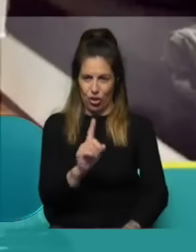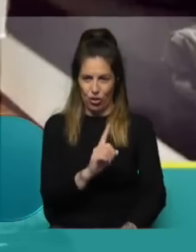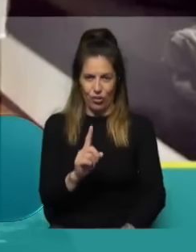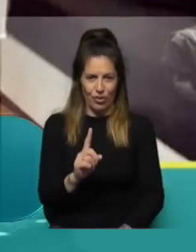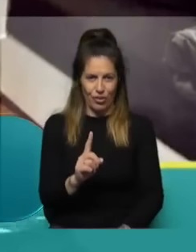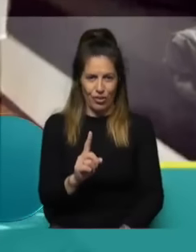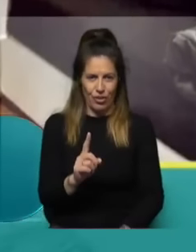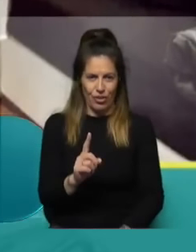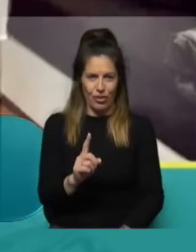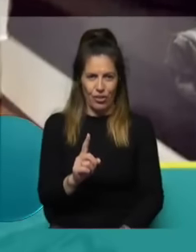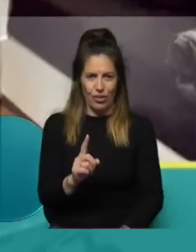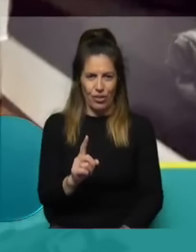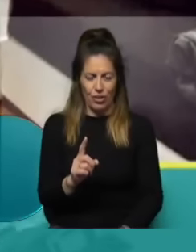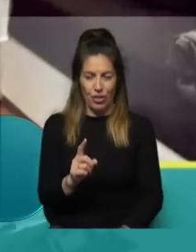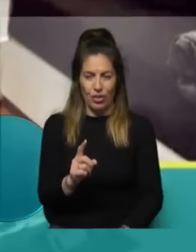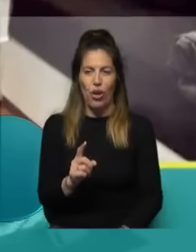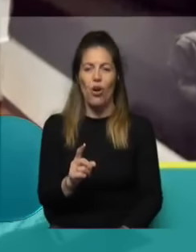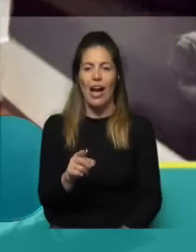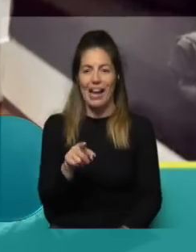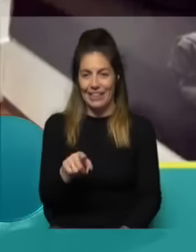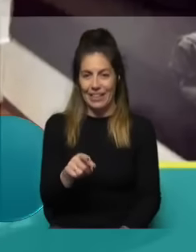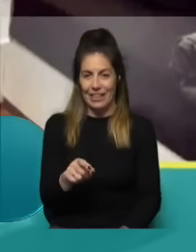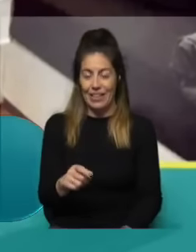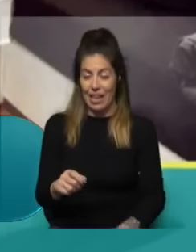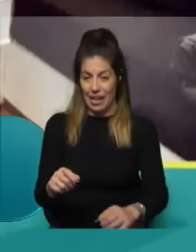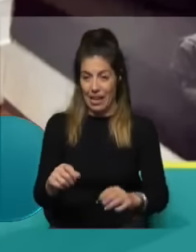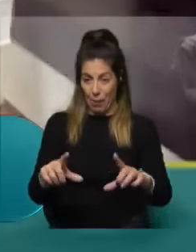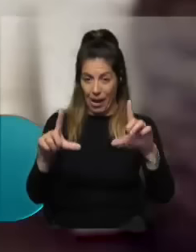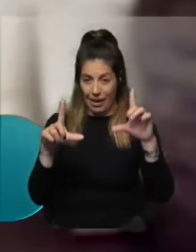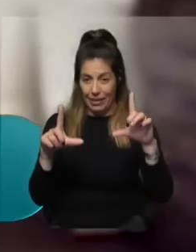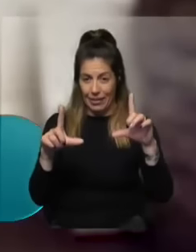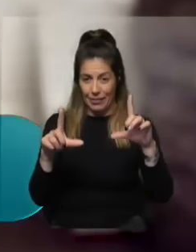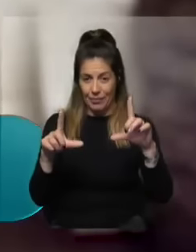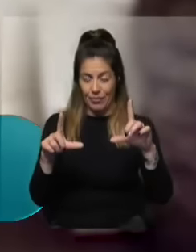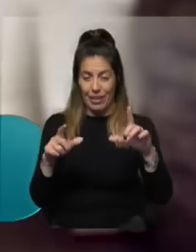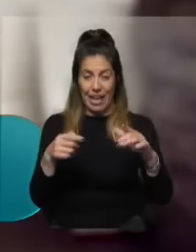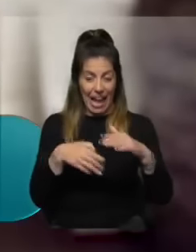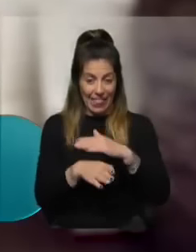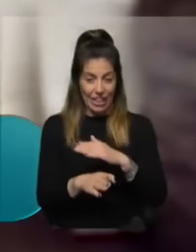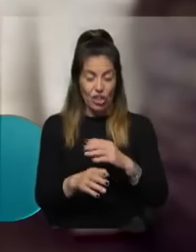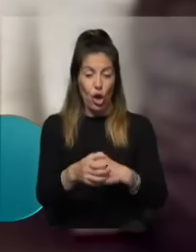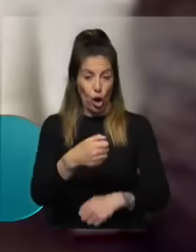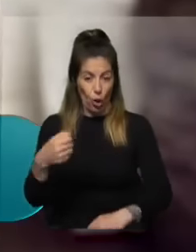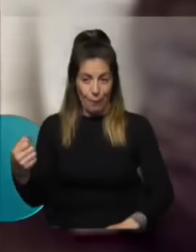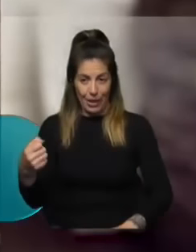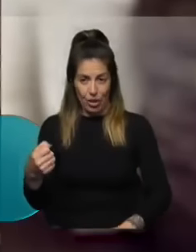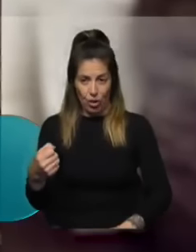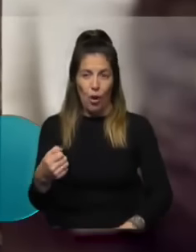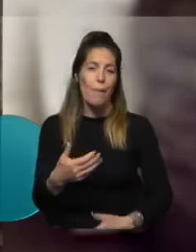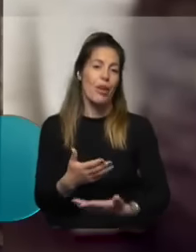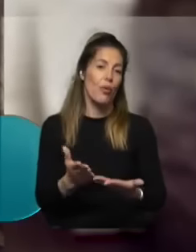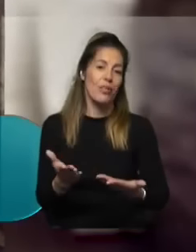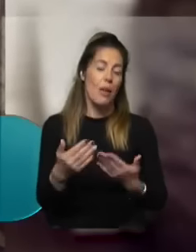puerta adentro del ropero. Ahí está la imagen, ¿no? Correcto, adentro del ropero. Pero como hubo, siempre hay consultas, preguntas y todo demás,